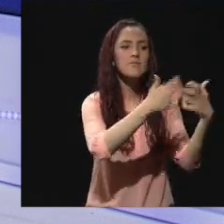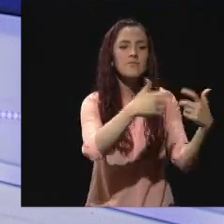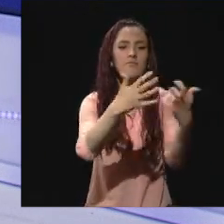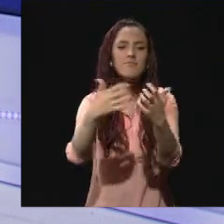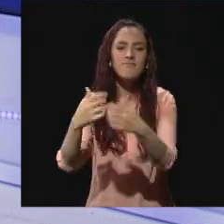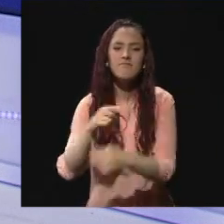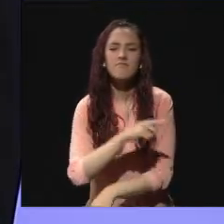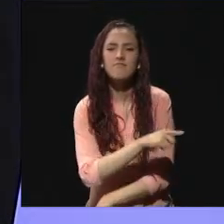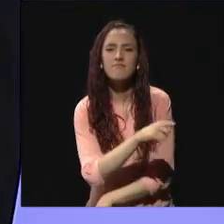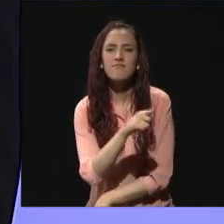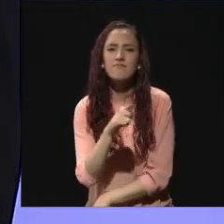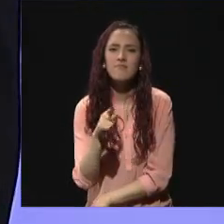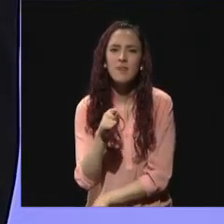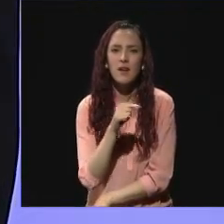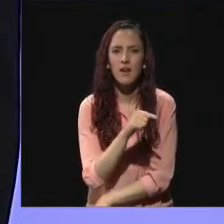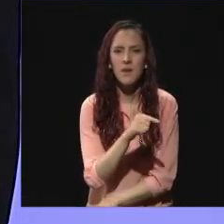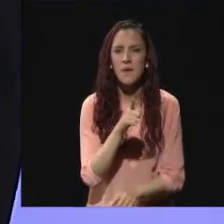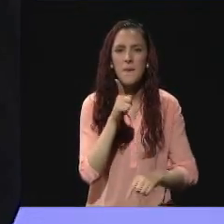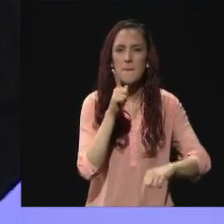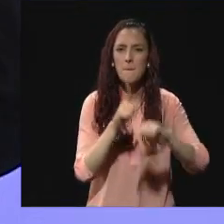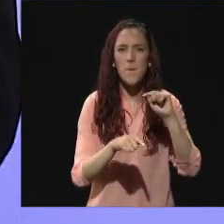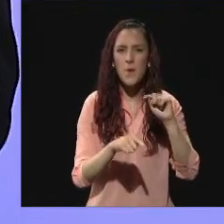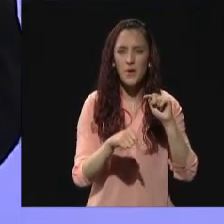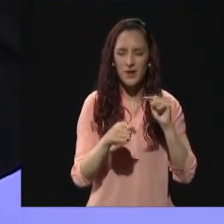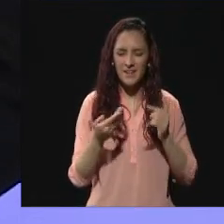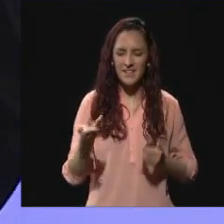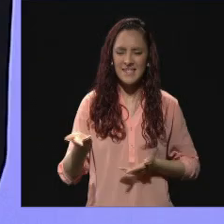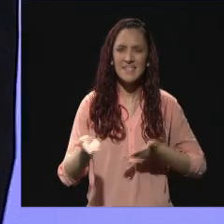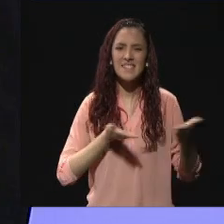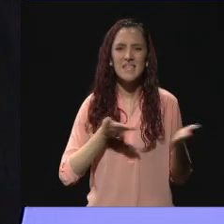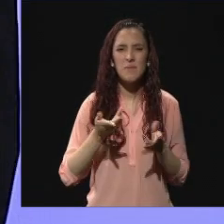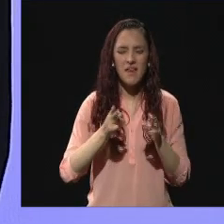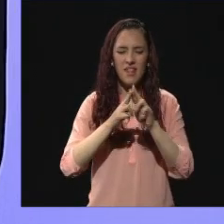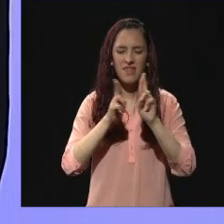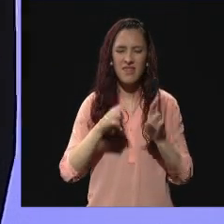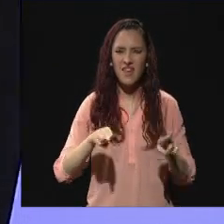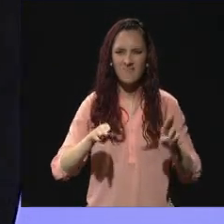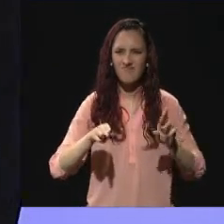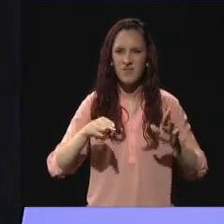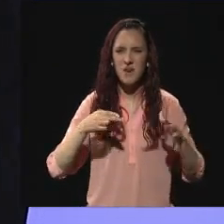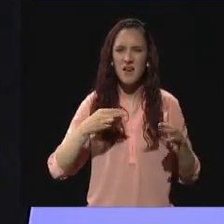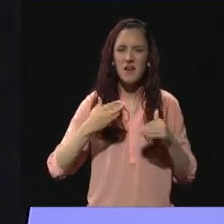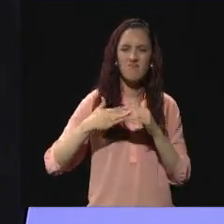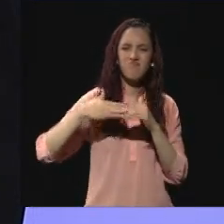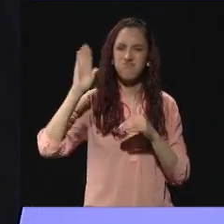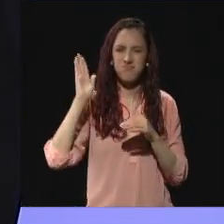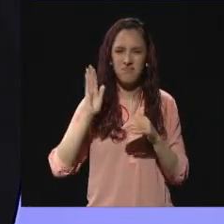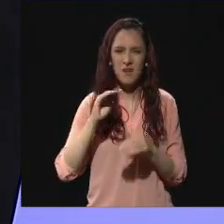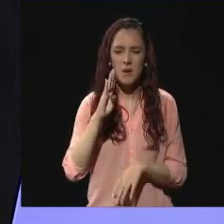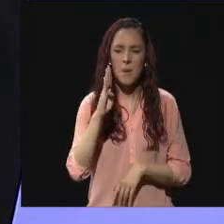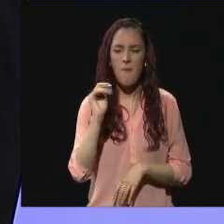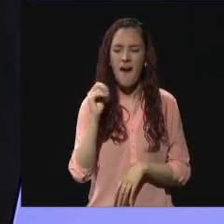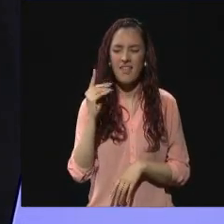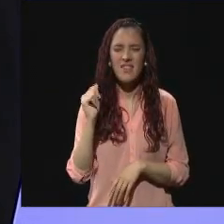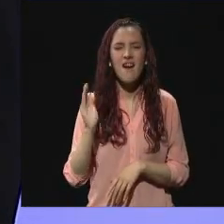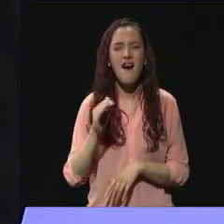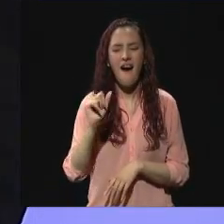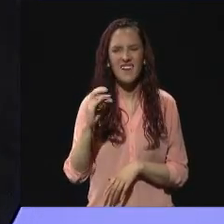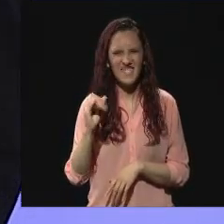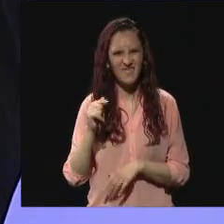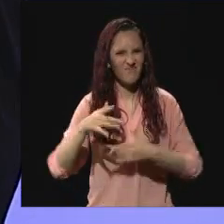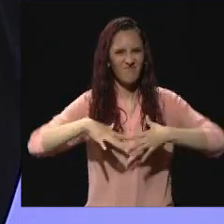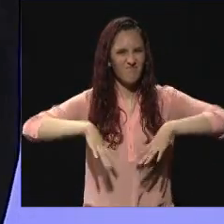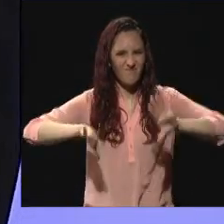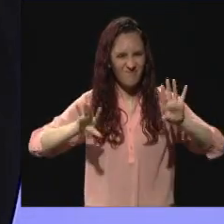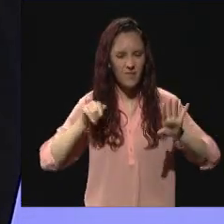servicio de banda ancha que no corresponde a la capacidad que realmente están ofreciendo quisiéramos saber si con